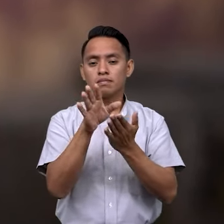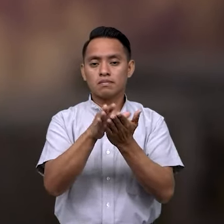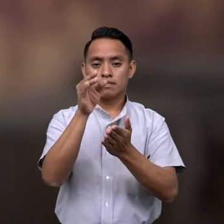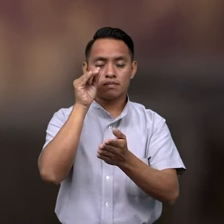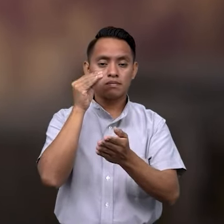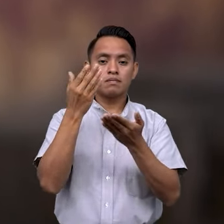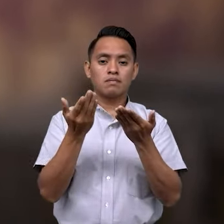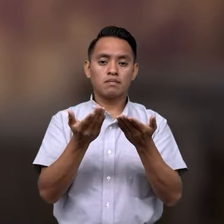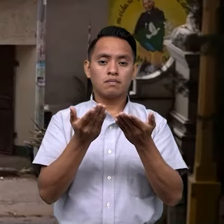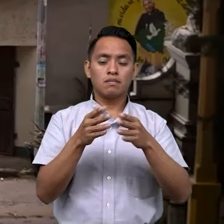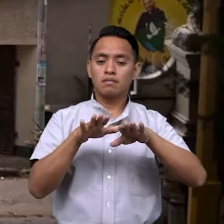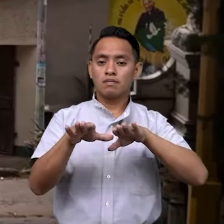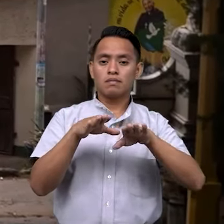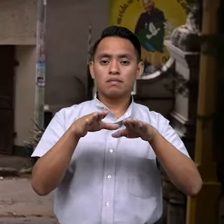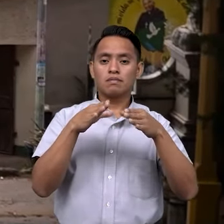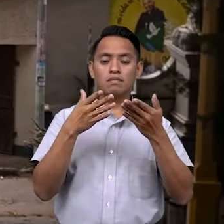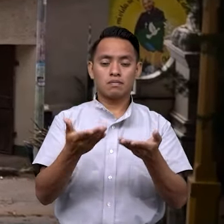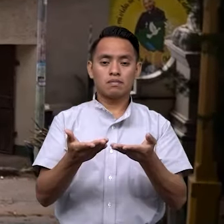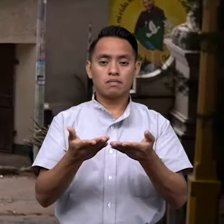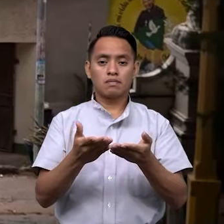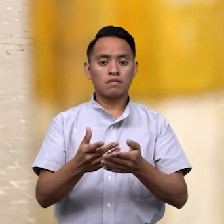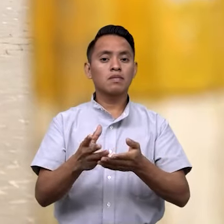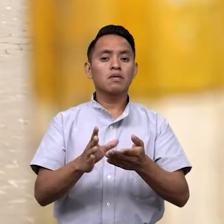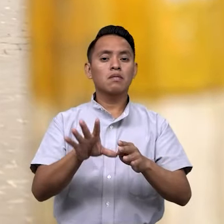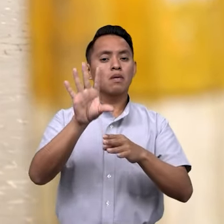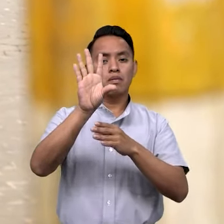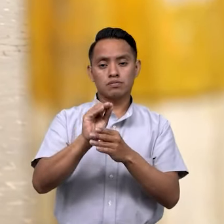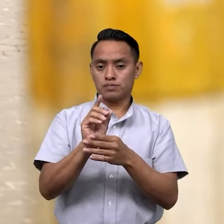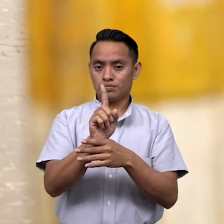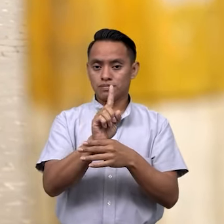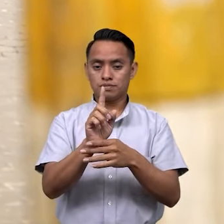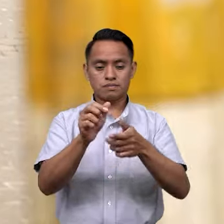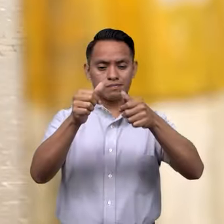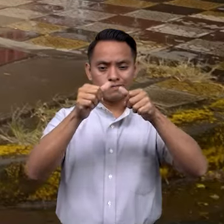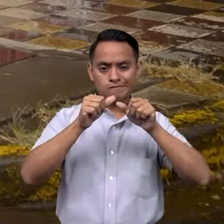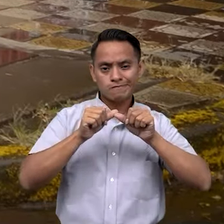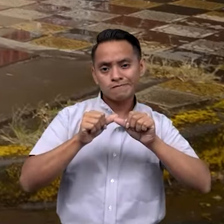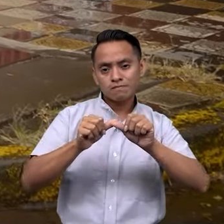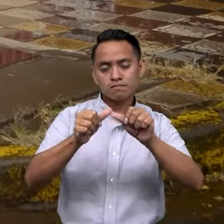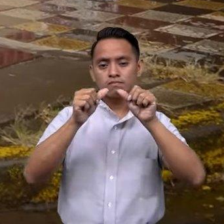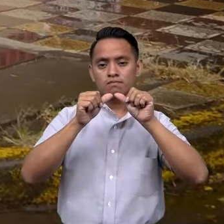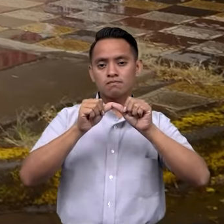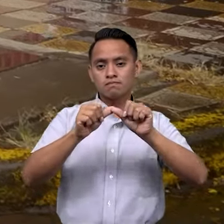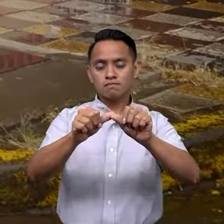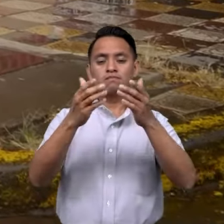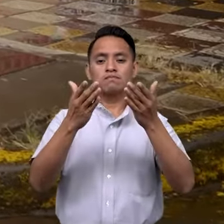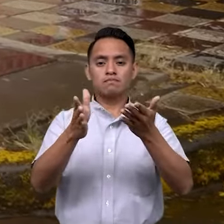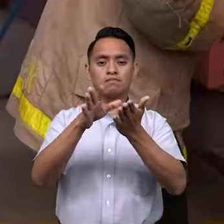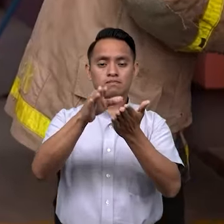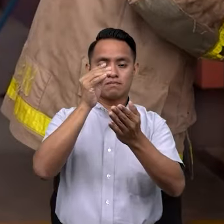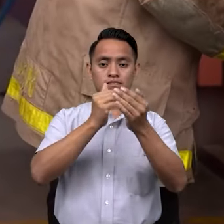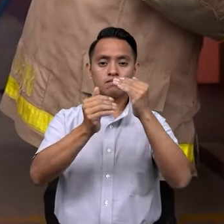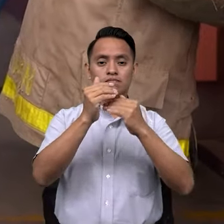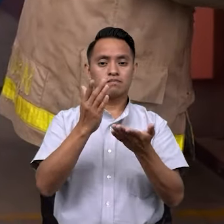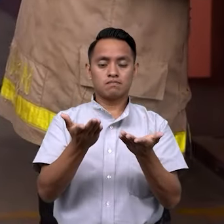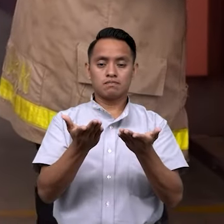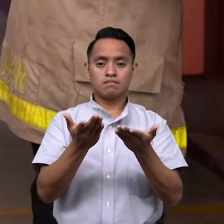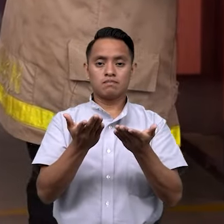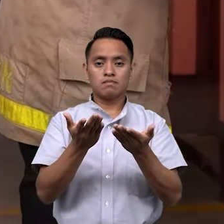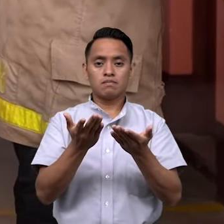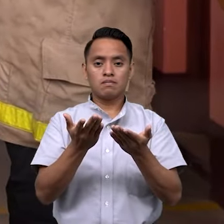dejemos que esto se nos apague, ¿verdad? Tenemos que mantenerlo así vivo porque no sabemos en qué momento